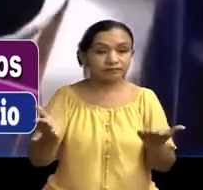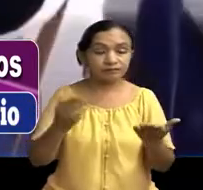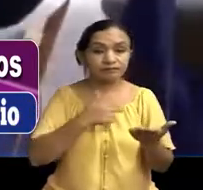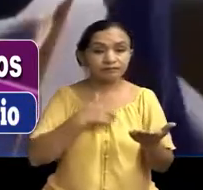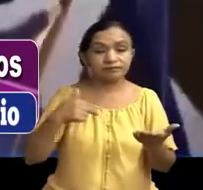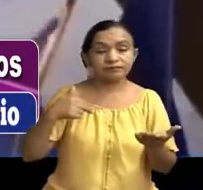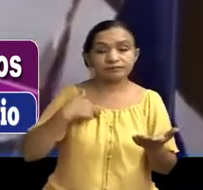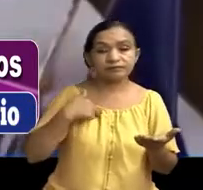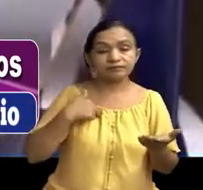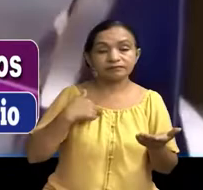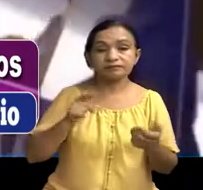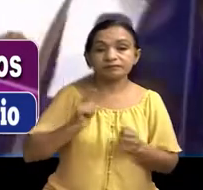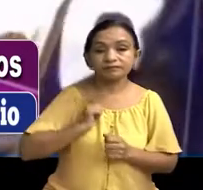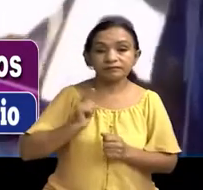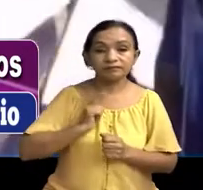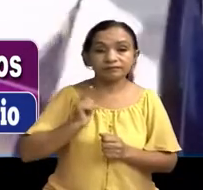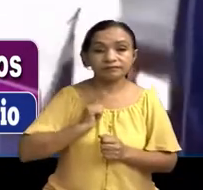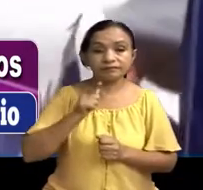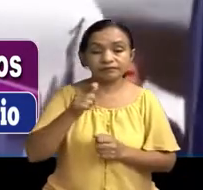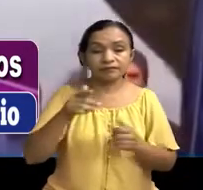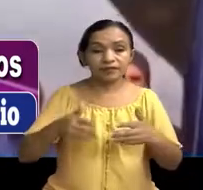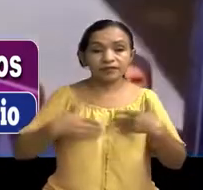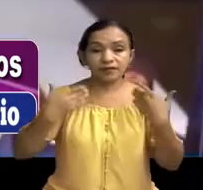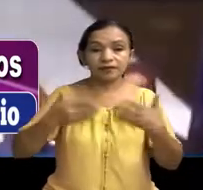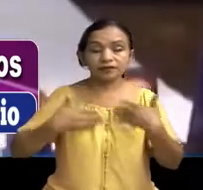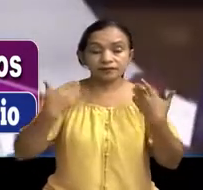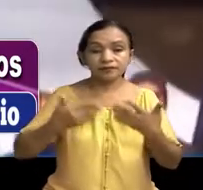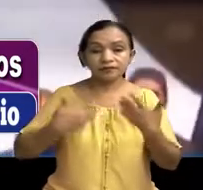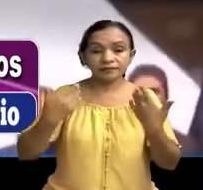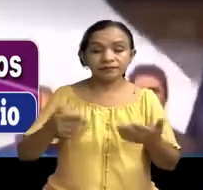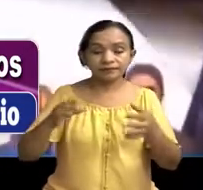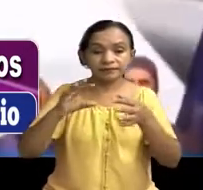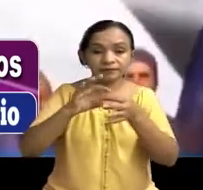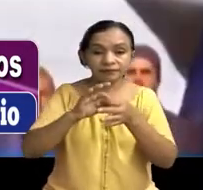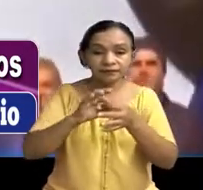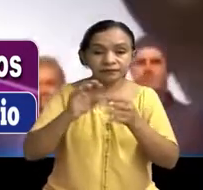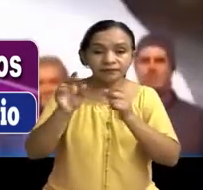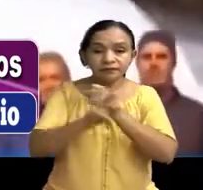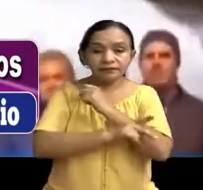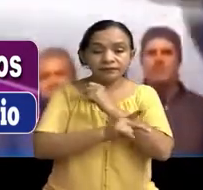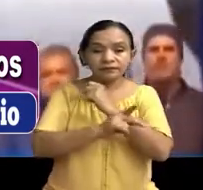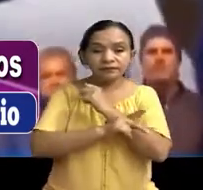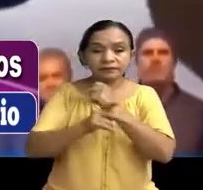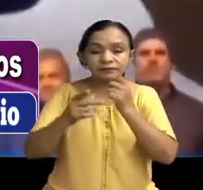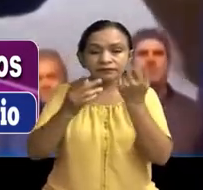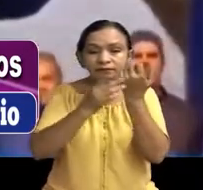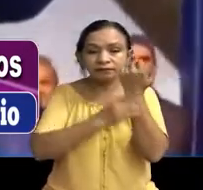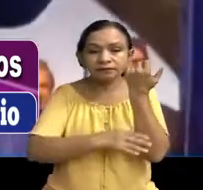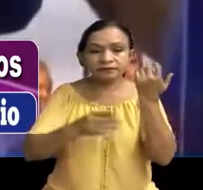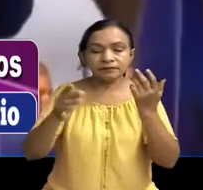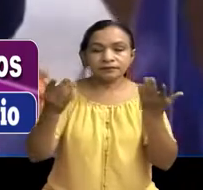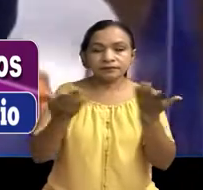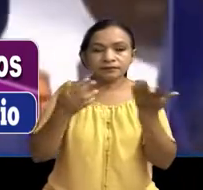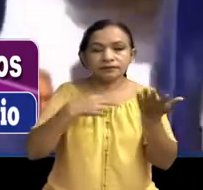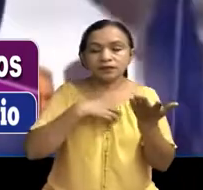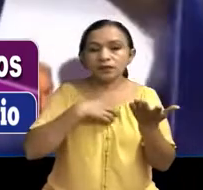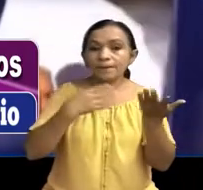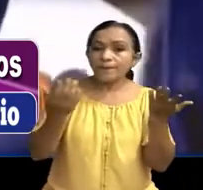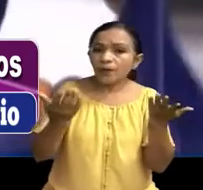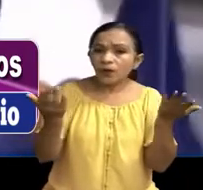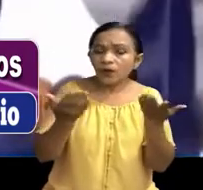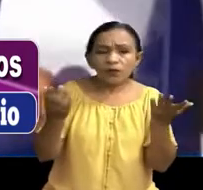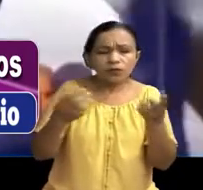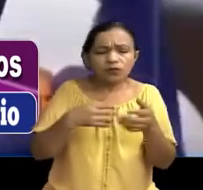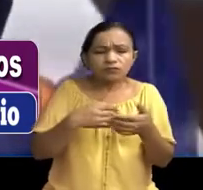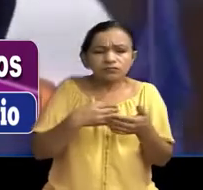da esa alegría de ser parte de un país, esa claro. alegría de sentirse parte claro. Entonces,